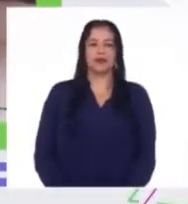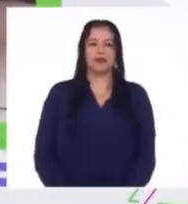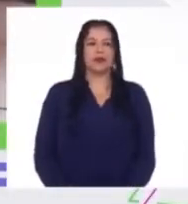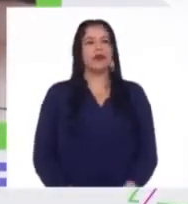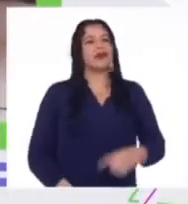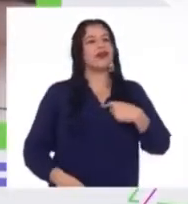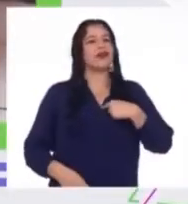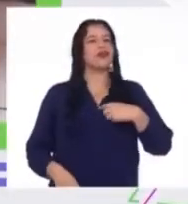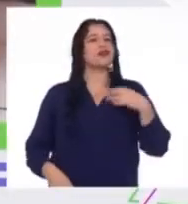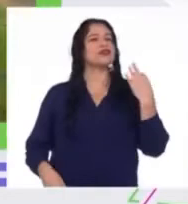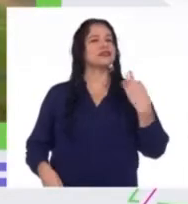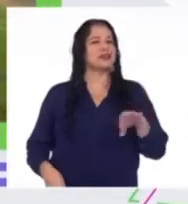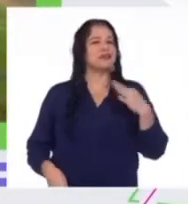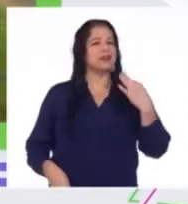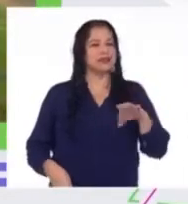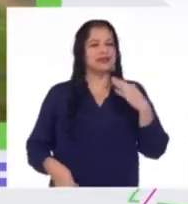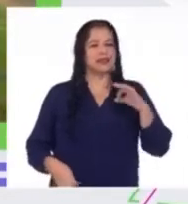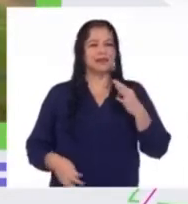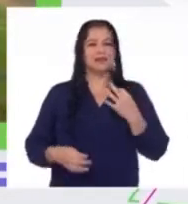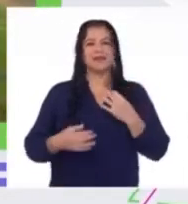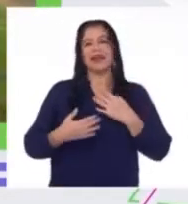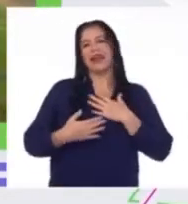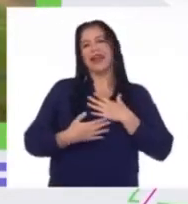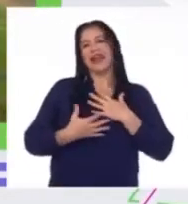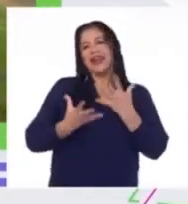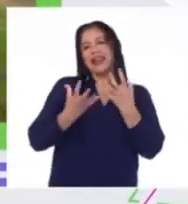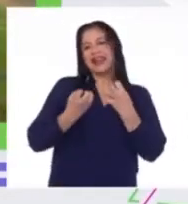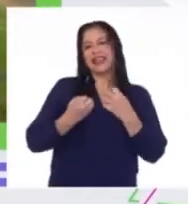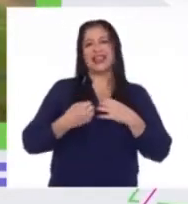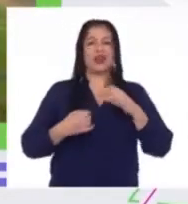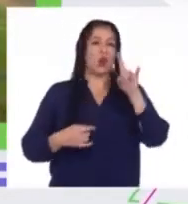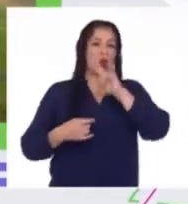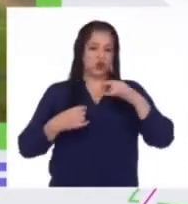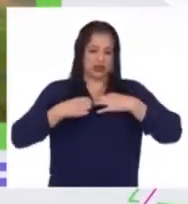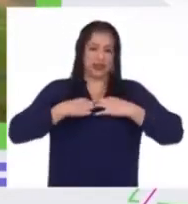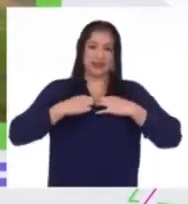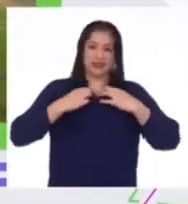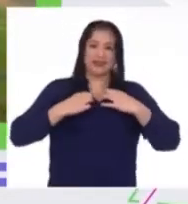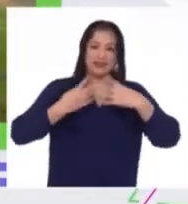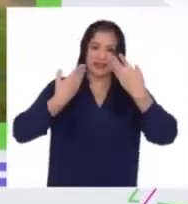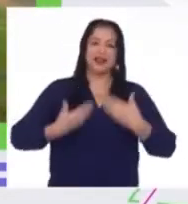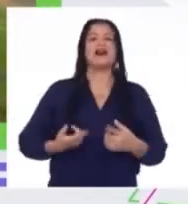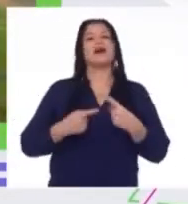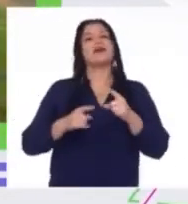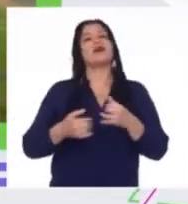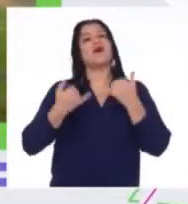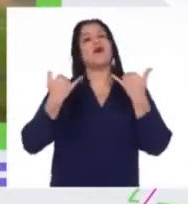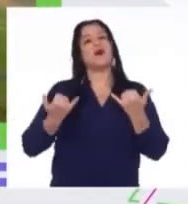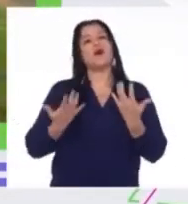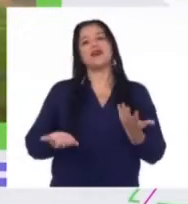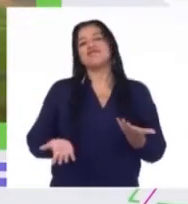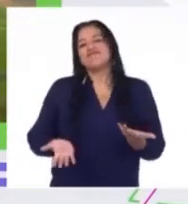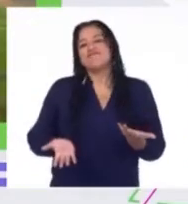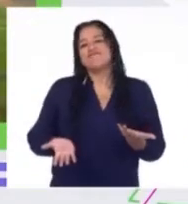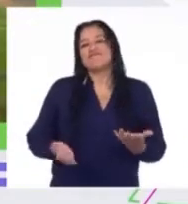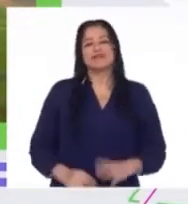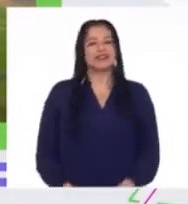Yo siempre desearía utilizar estas vestimentas, ¿no? Pero como hoy en día nosotros,